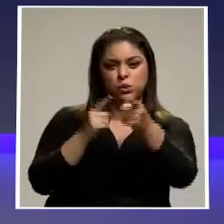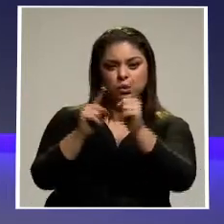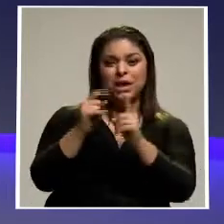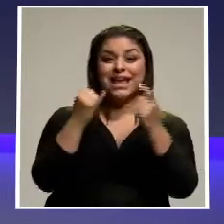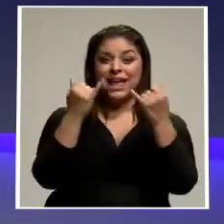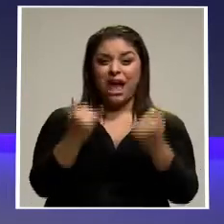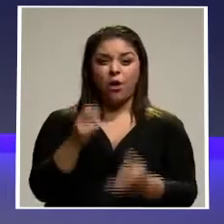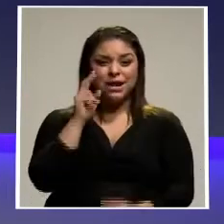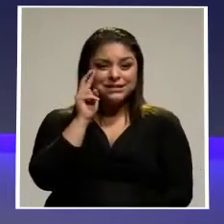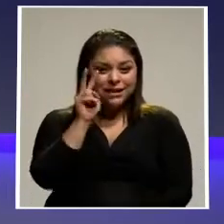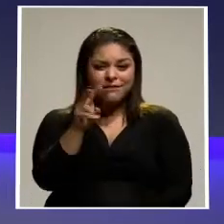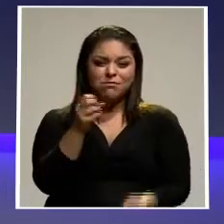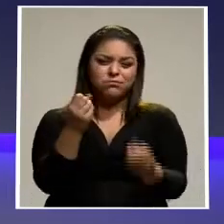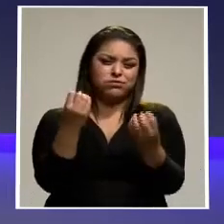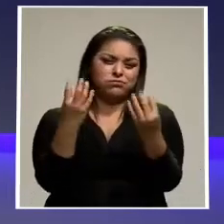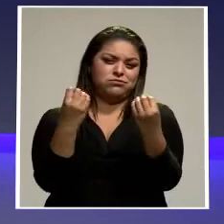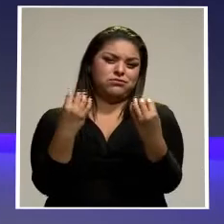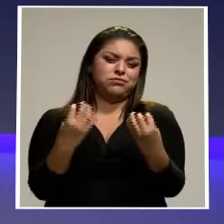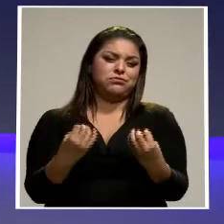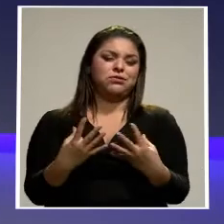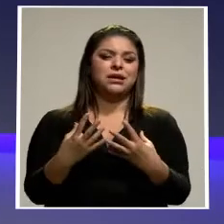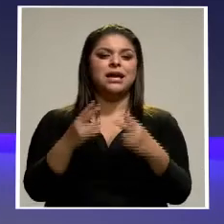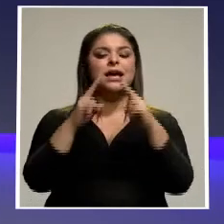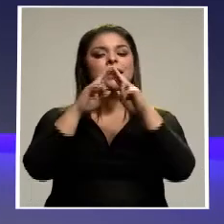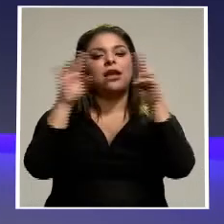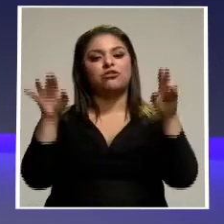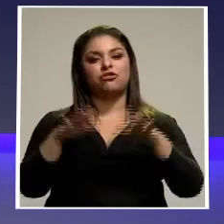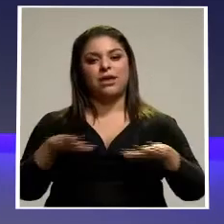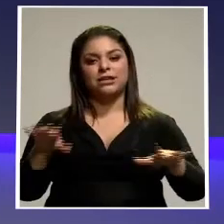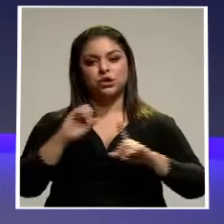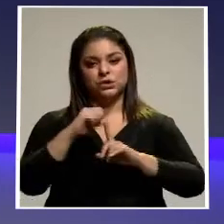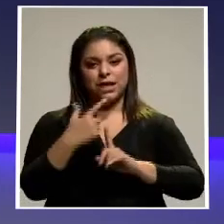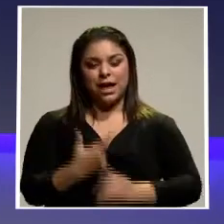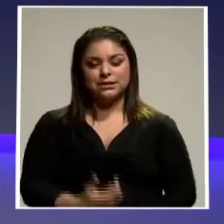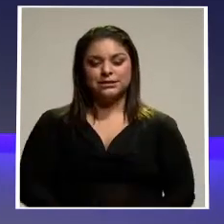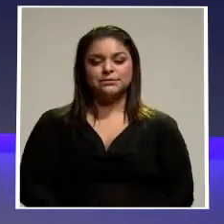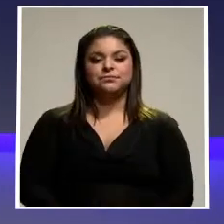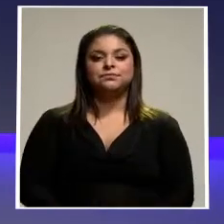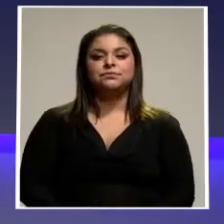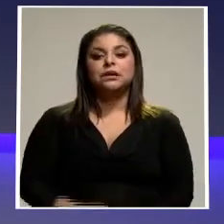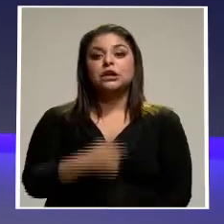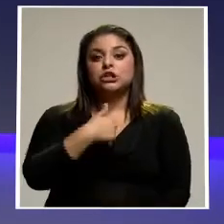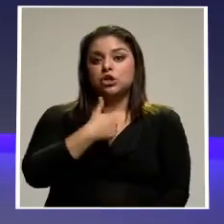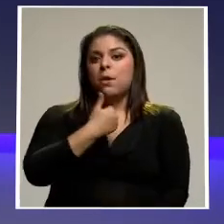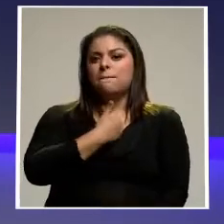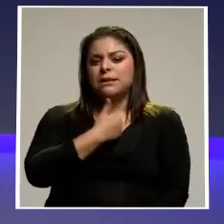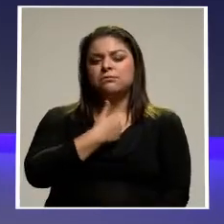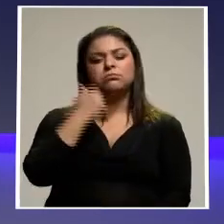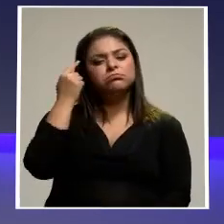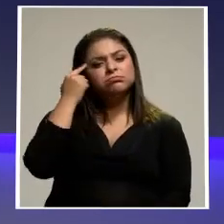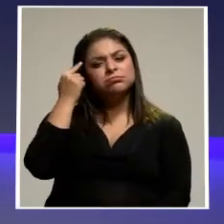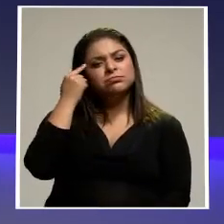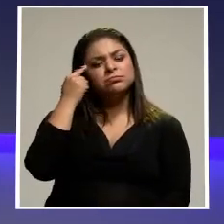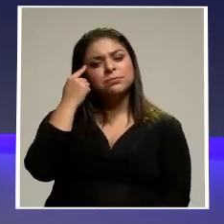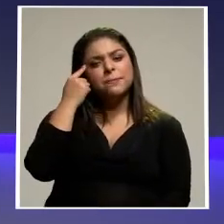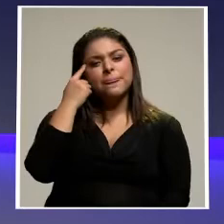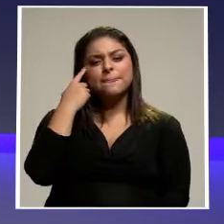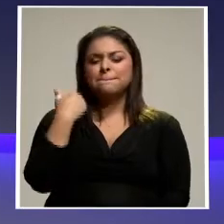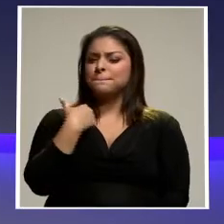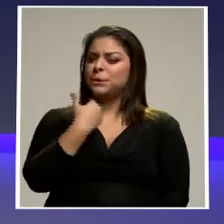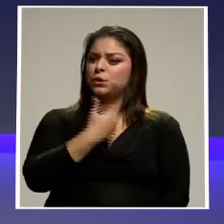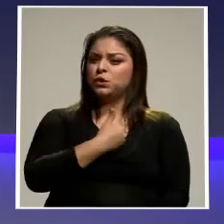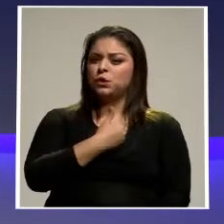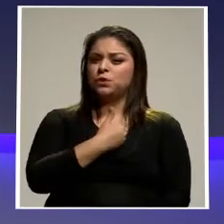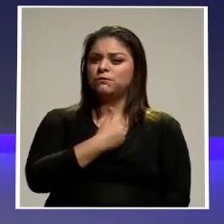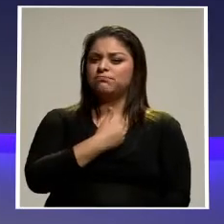ve multiplicado por el tema de las redes sociales. Yo misma me he cuestionado si nosotros no deberíamos ir